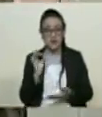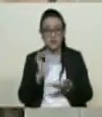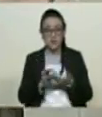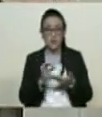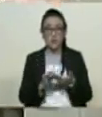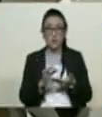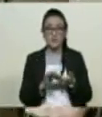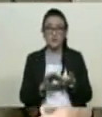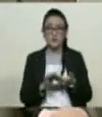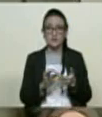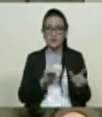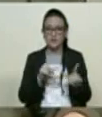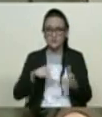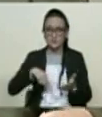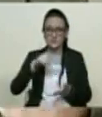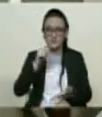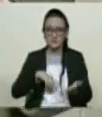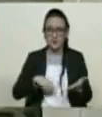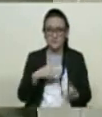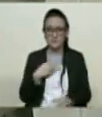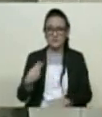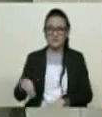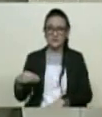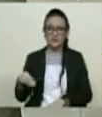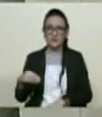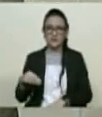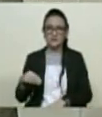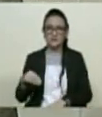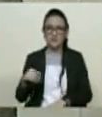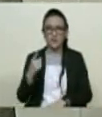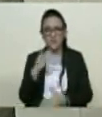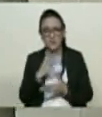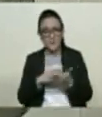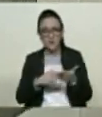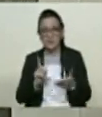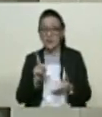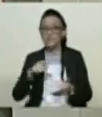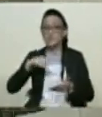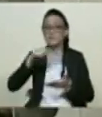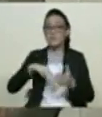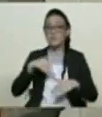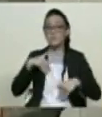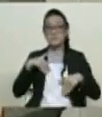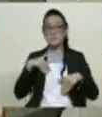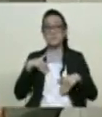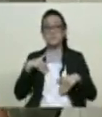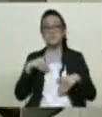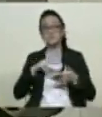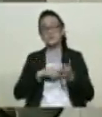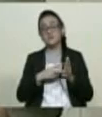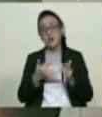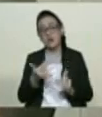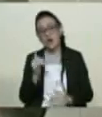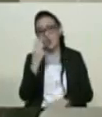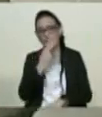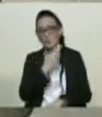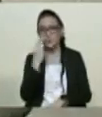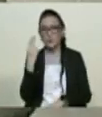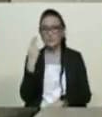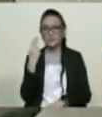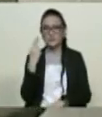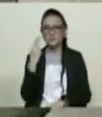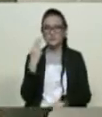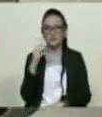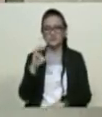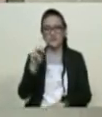fue firmado por el Presidente de la República, una de las partes no firmó. Hubo un compromiso por parte del Consejo